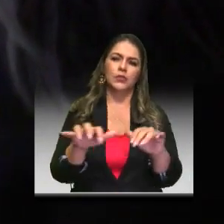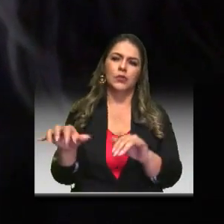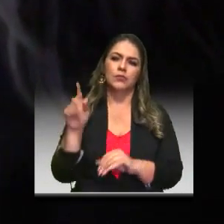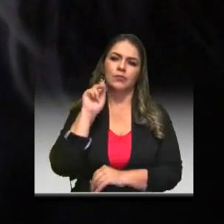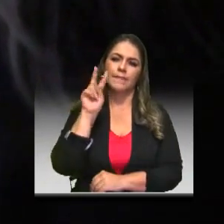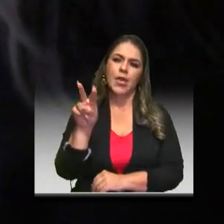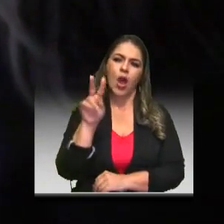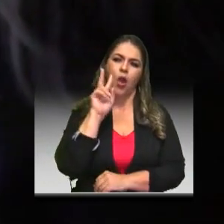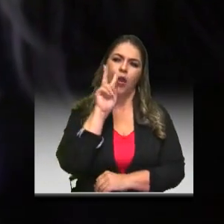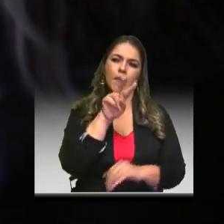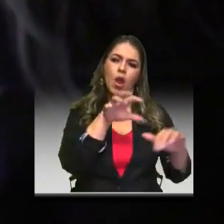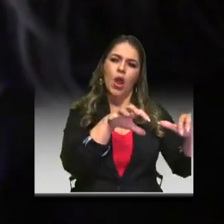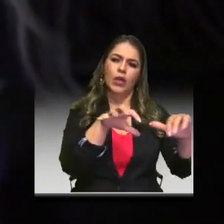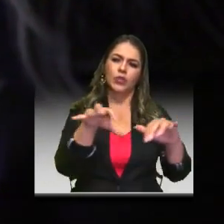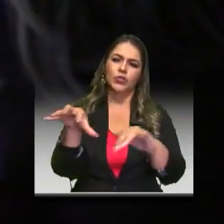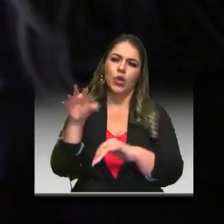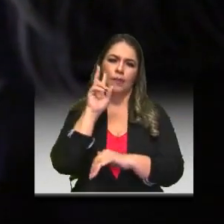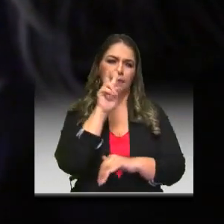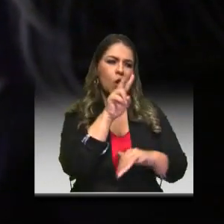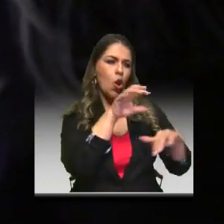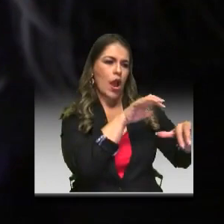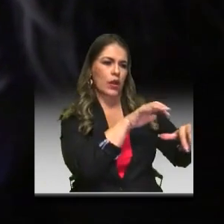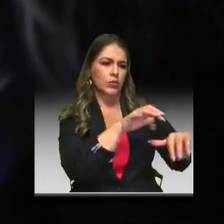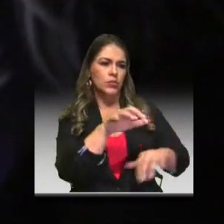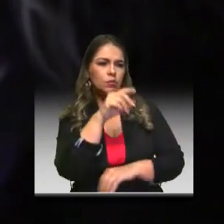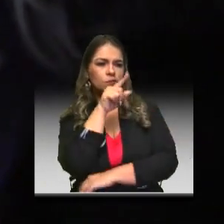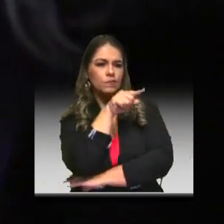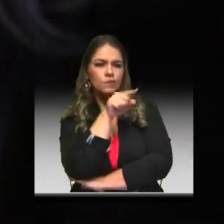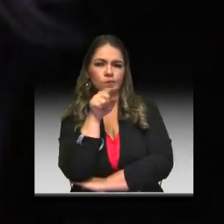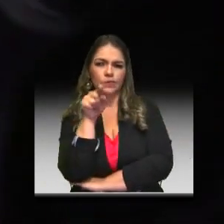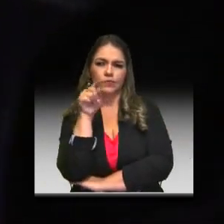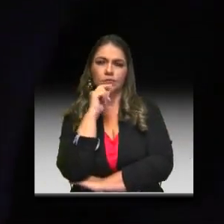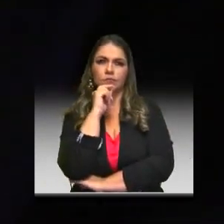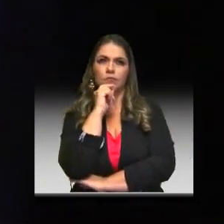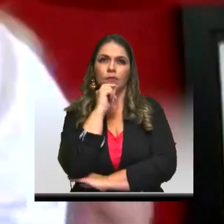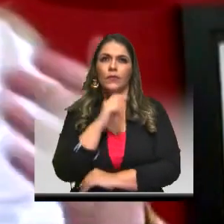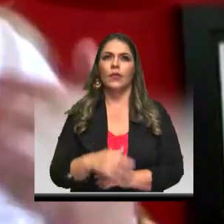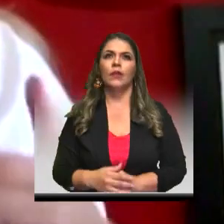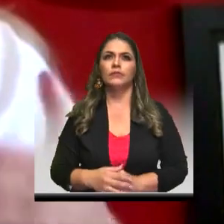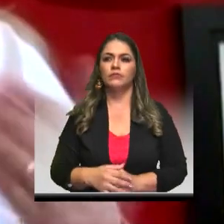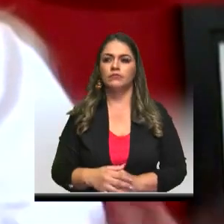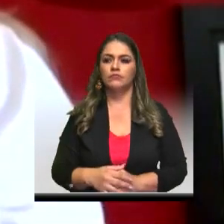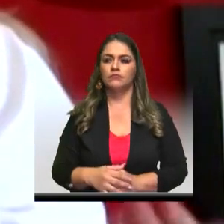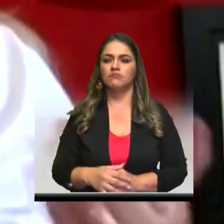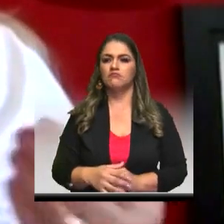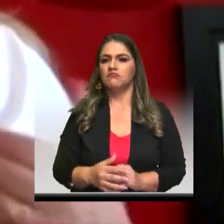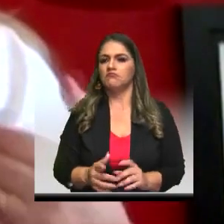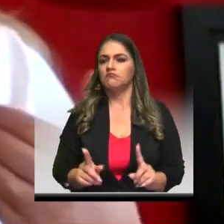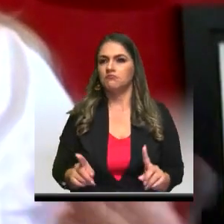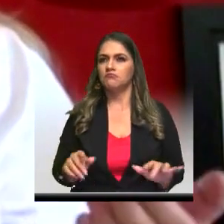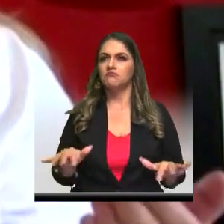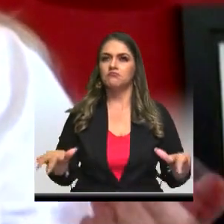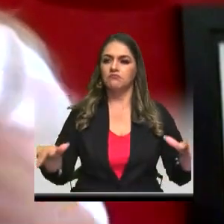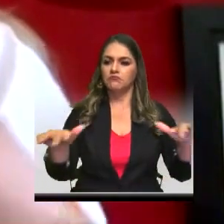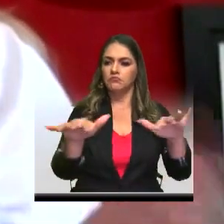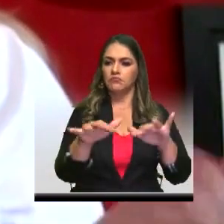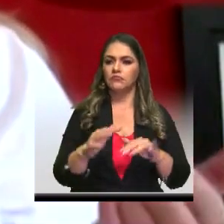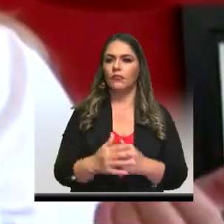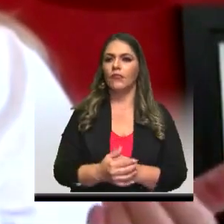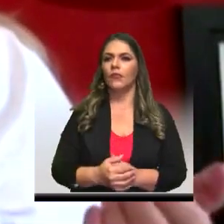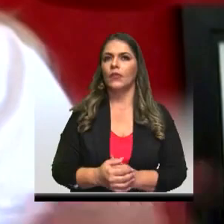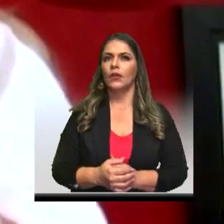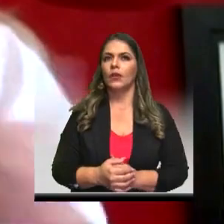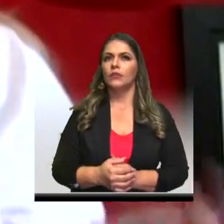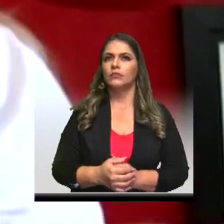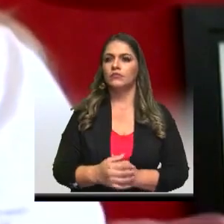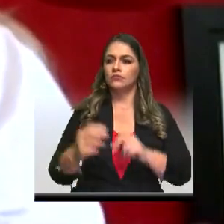otros contextos, no solamente dentro de su dormitorio o del espacio en el que tenemos